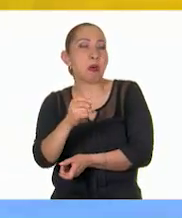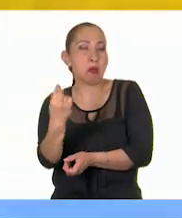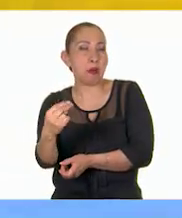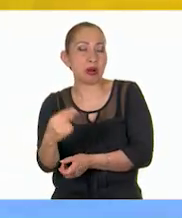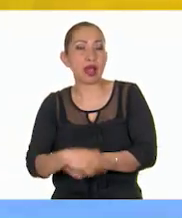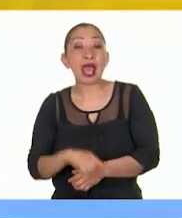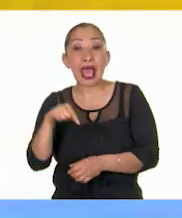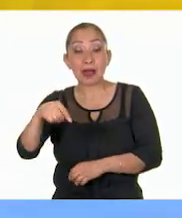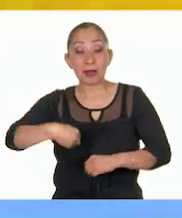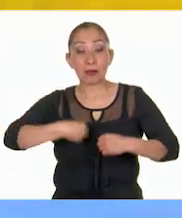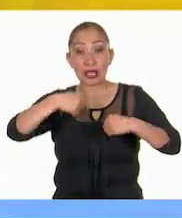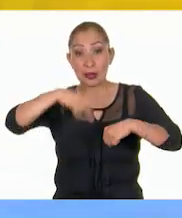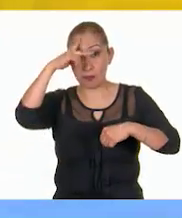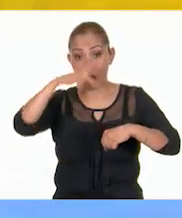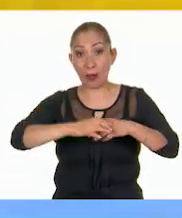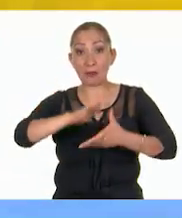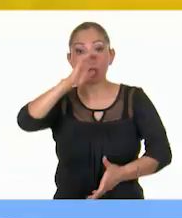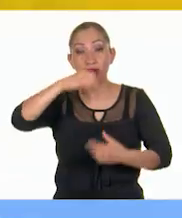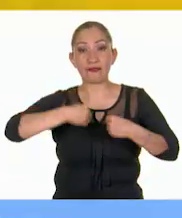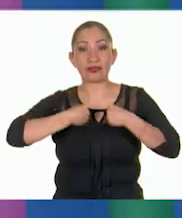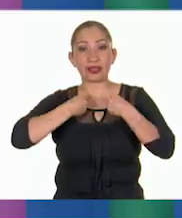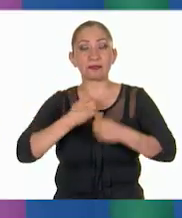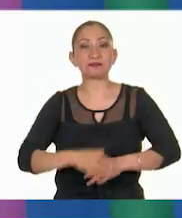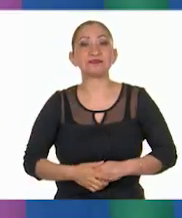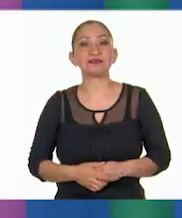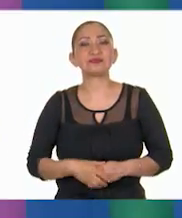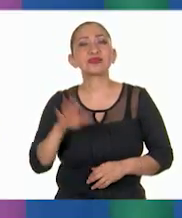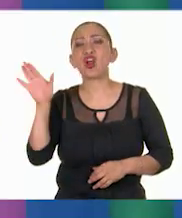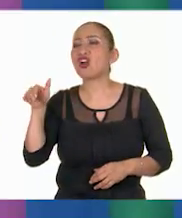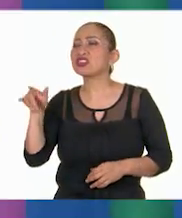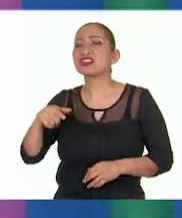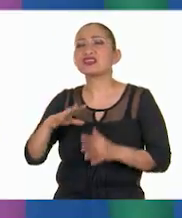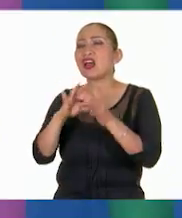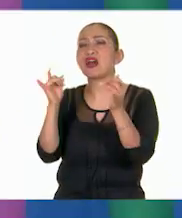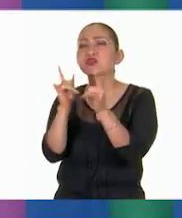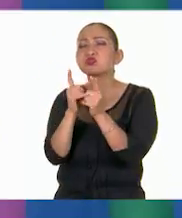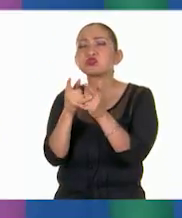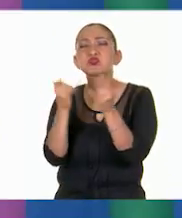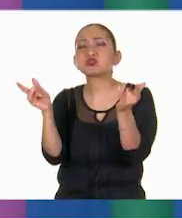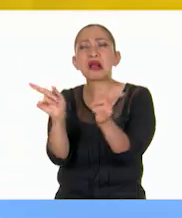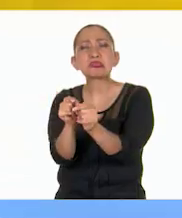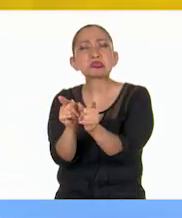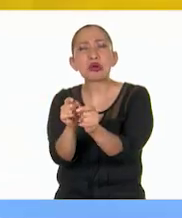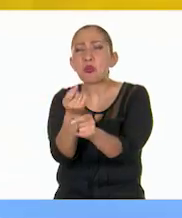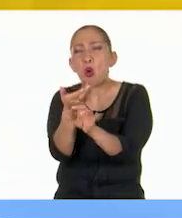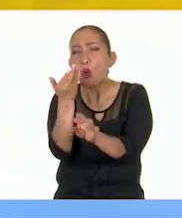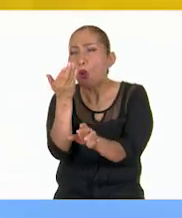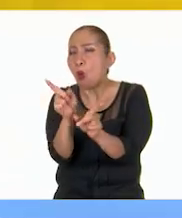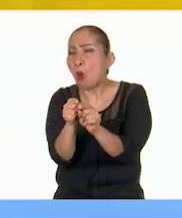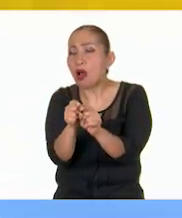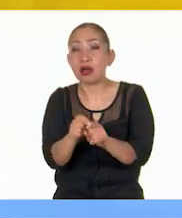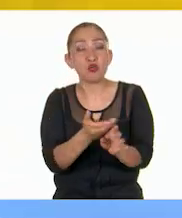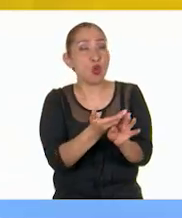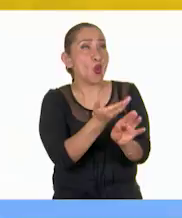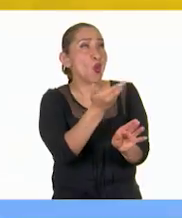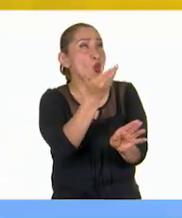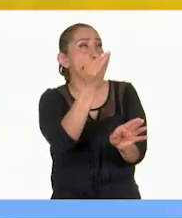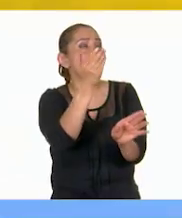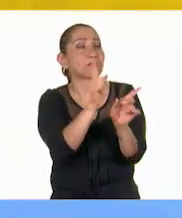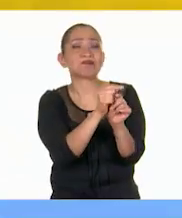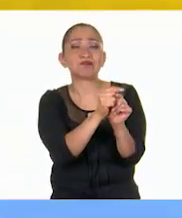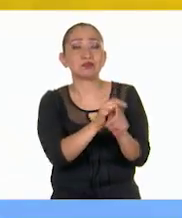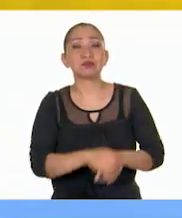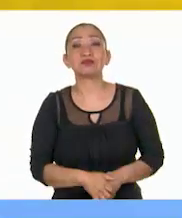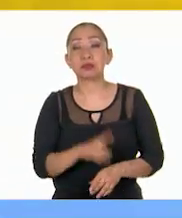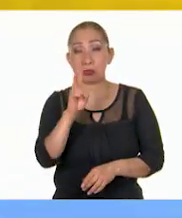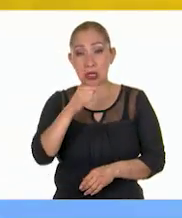cierto radicó en México buena parte de su vida. Oye, Gaby, ¿y este cuento qué tan chiquitito es? Mucho, María. De